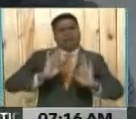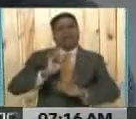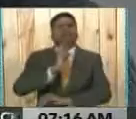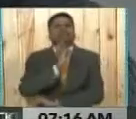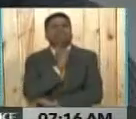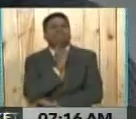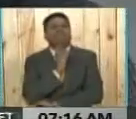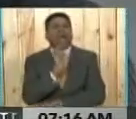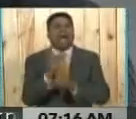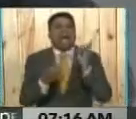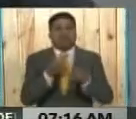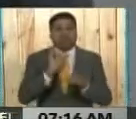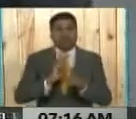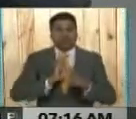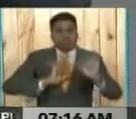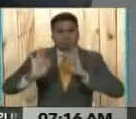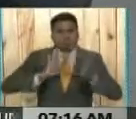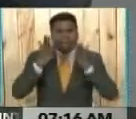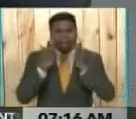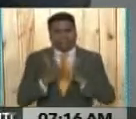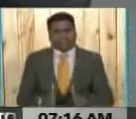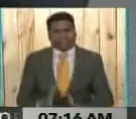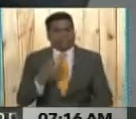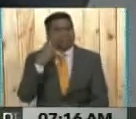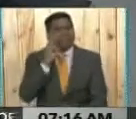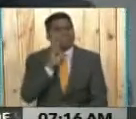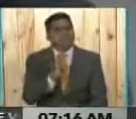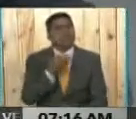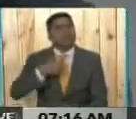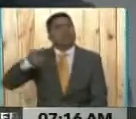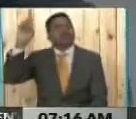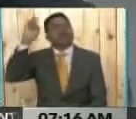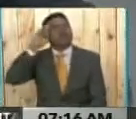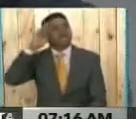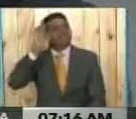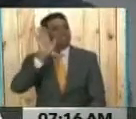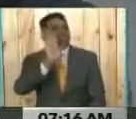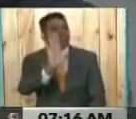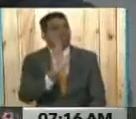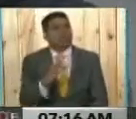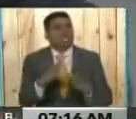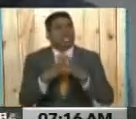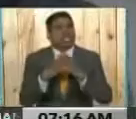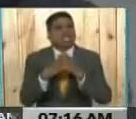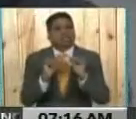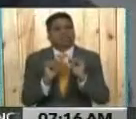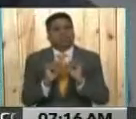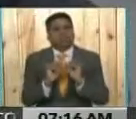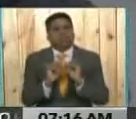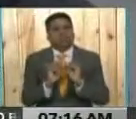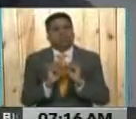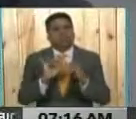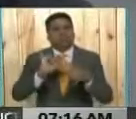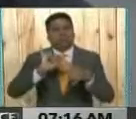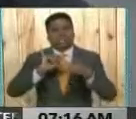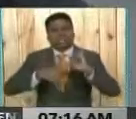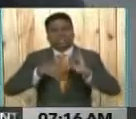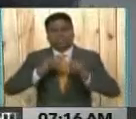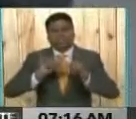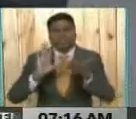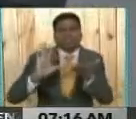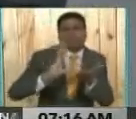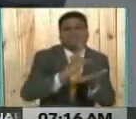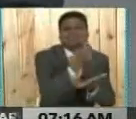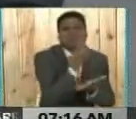de algunos artistas, vemos la razón por la cual la industria cultural se los roba, agarra y los